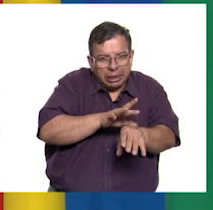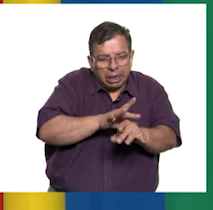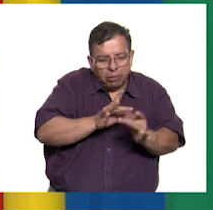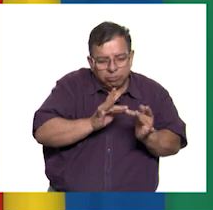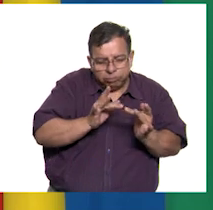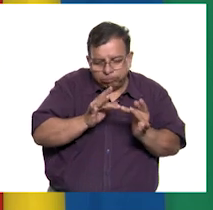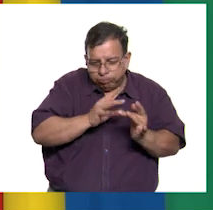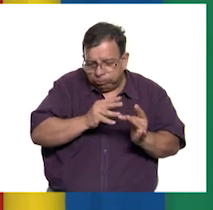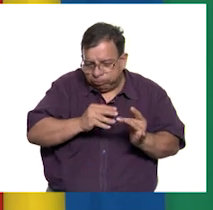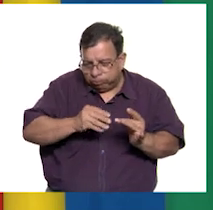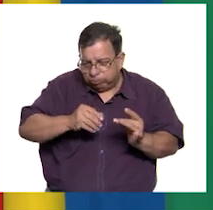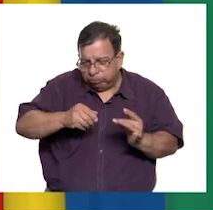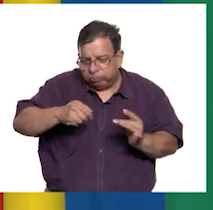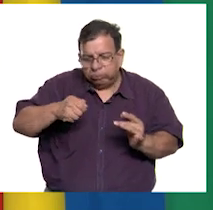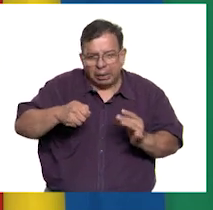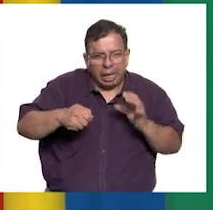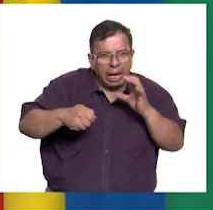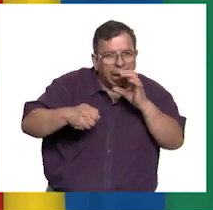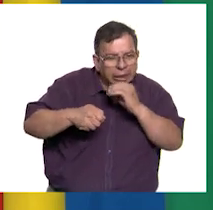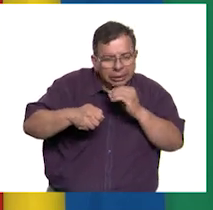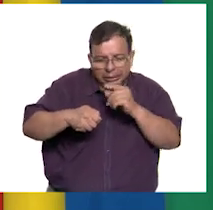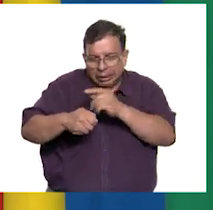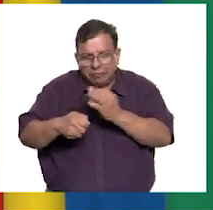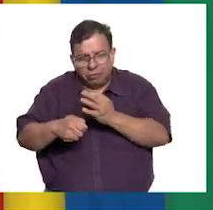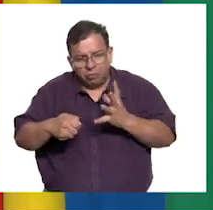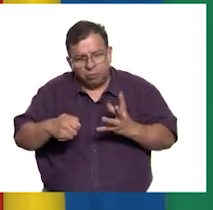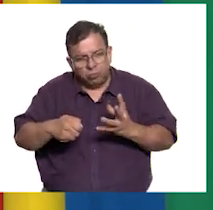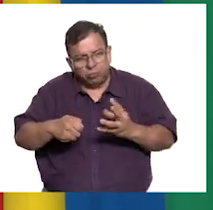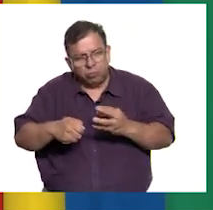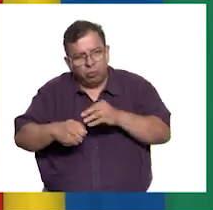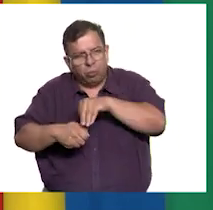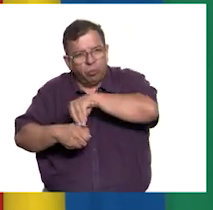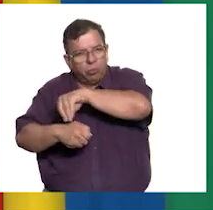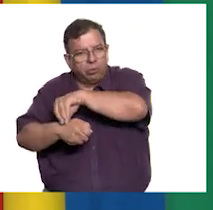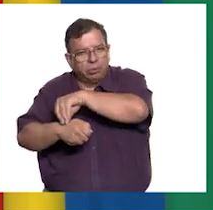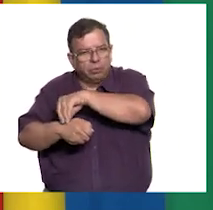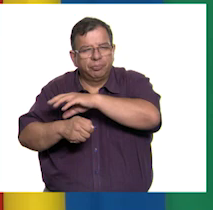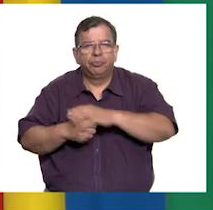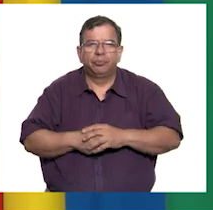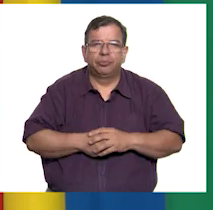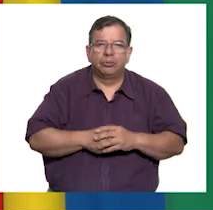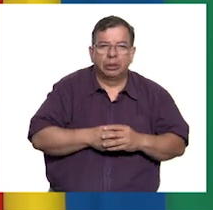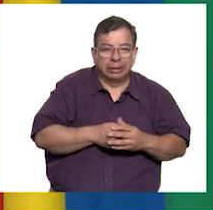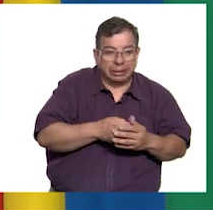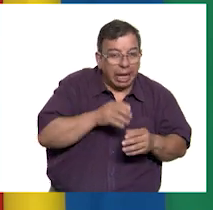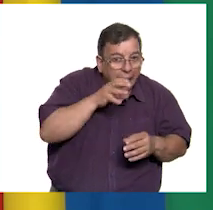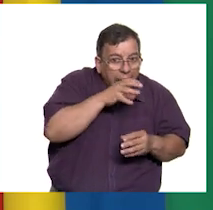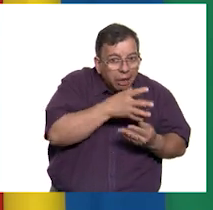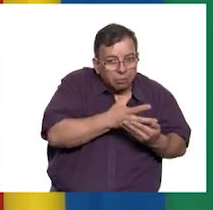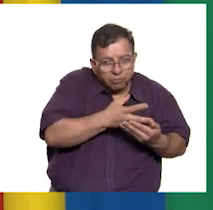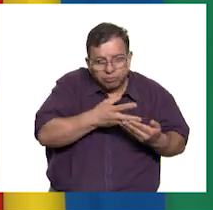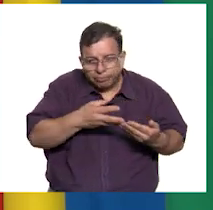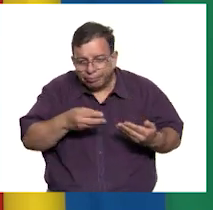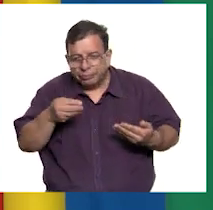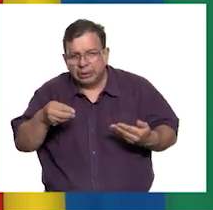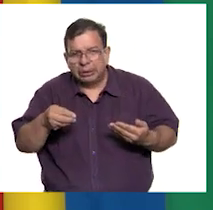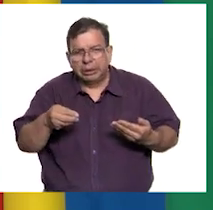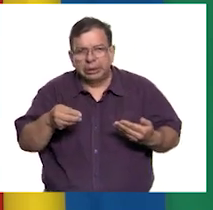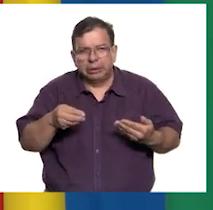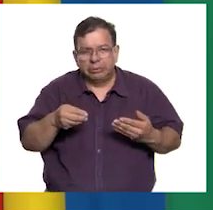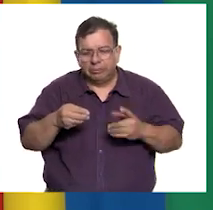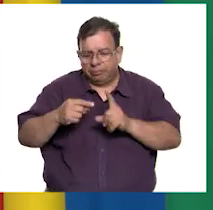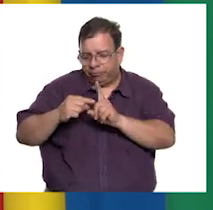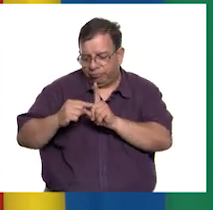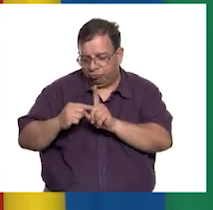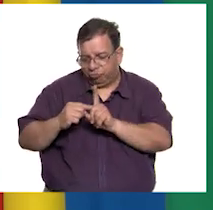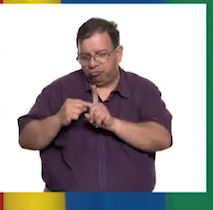de la materia caliente a la más fría. Conforme la energía por calor se transfiere al objeto más frío, la